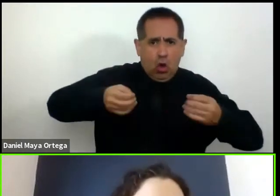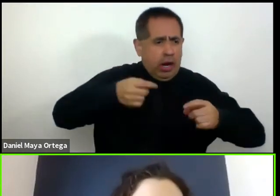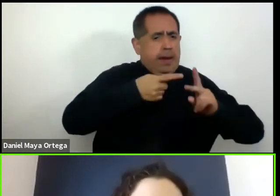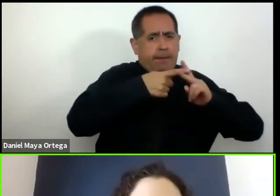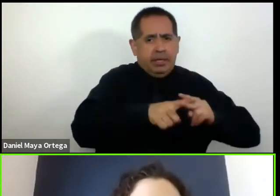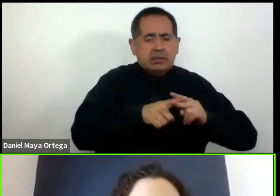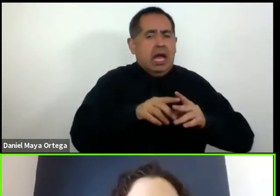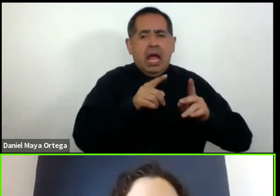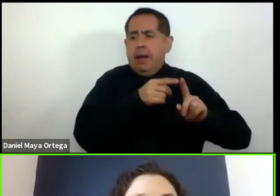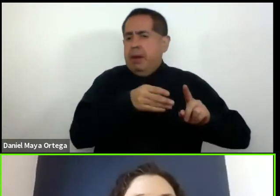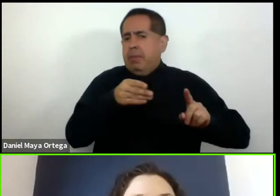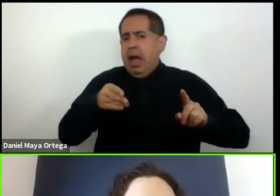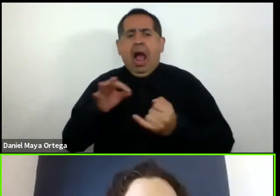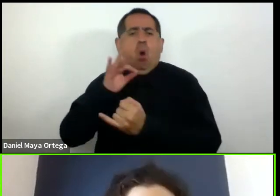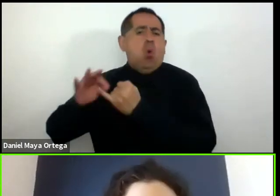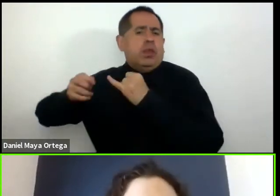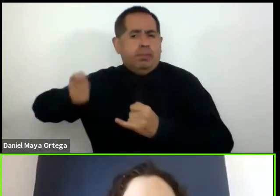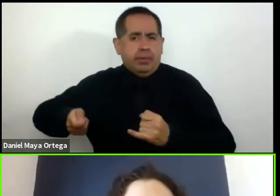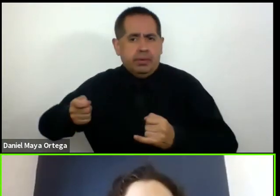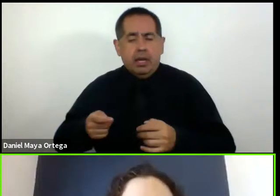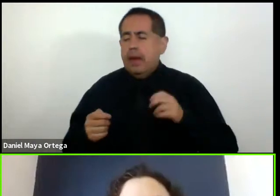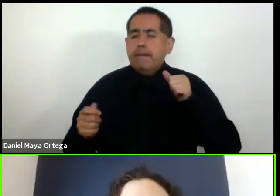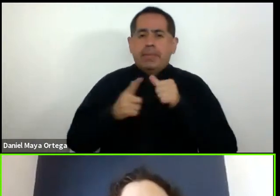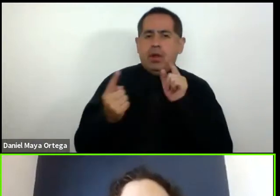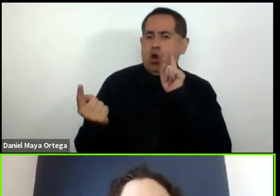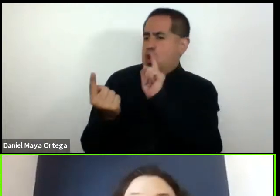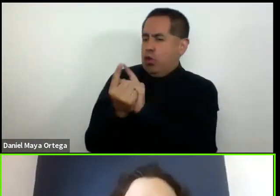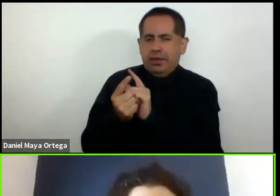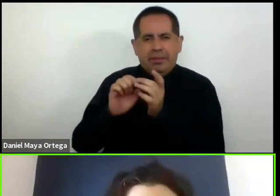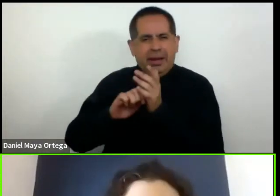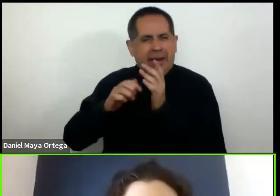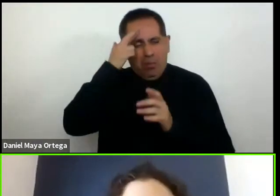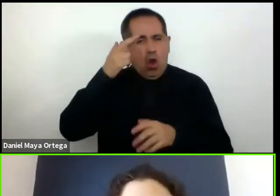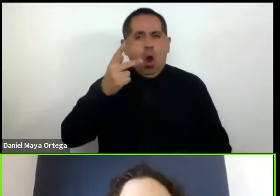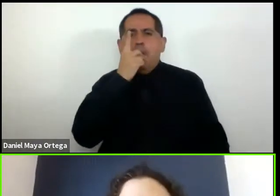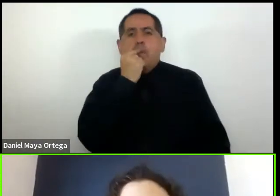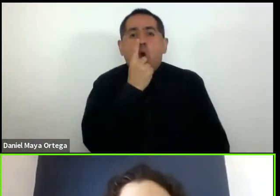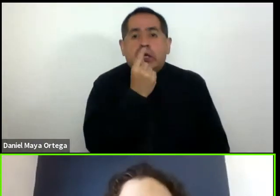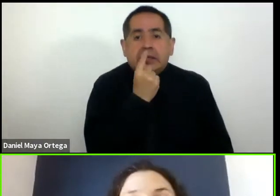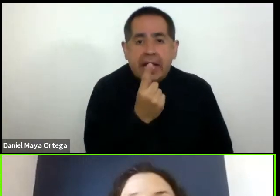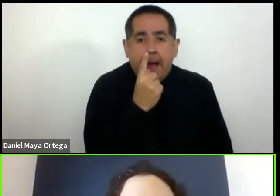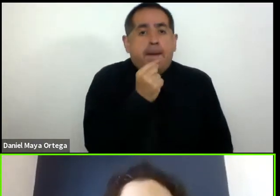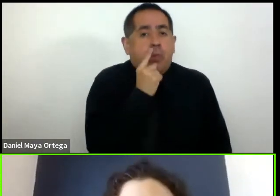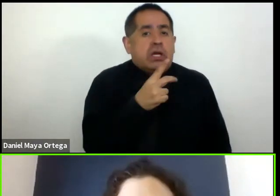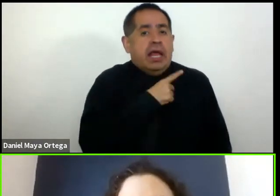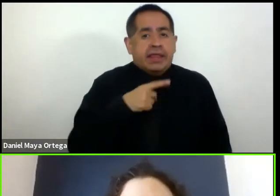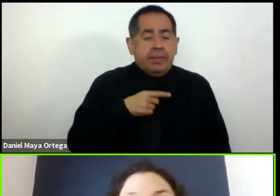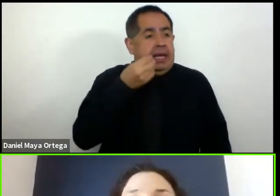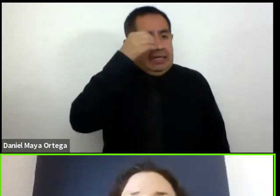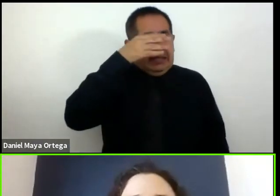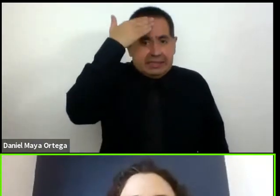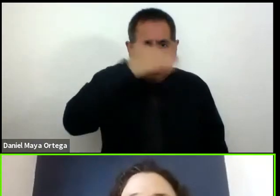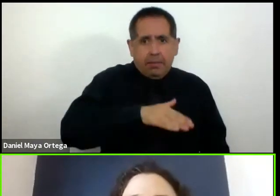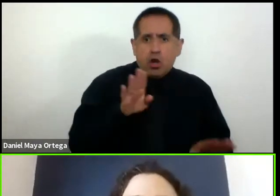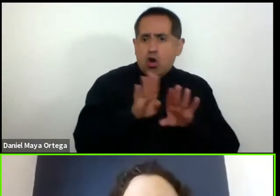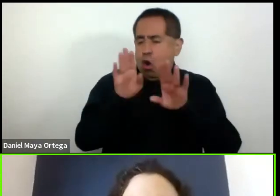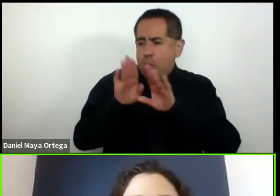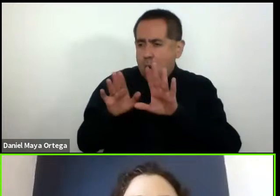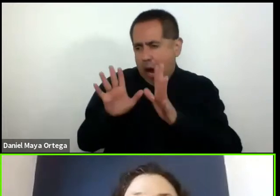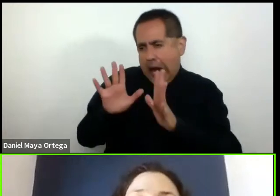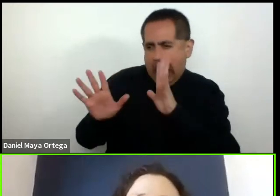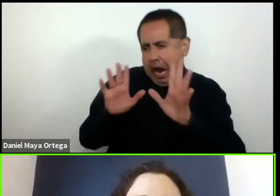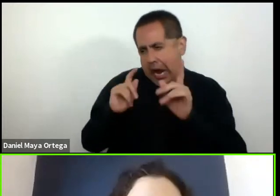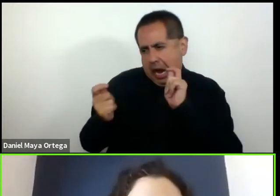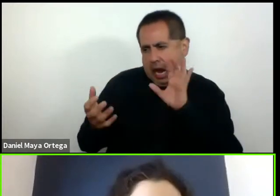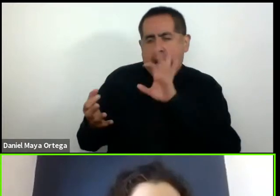como bien decías, Paula, ¿no?, el primer contacto, ¿no?, el policía tendría que estar en la obligación de poder implementar ciertos ajustes cuando